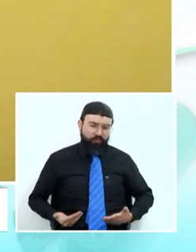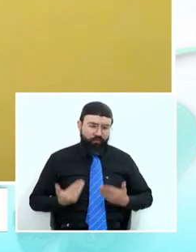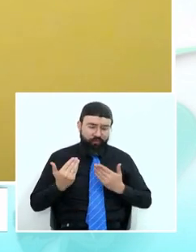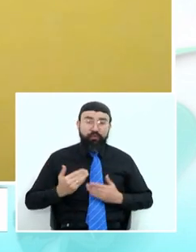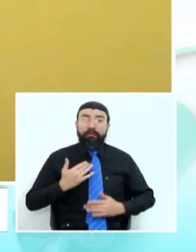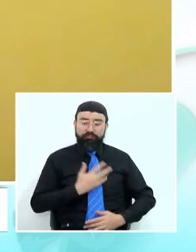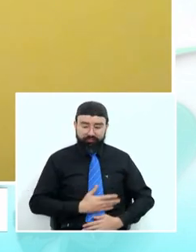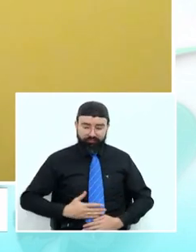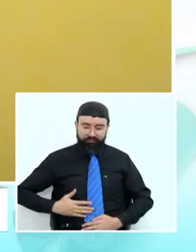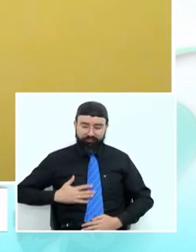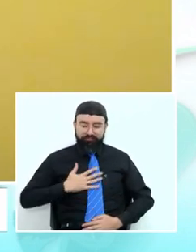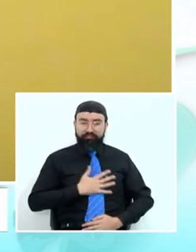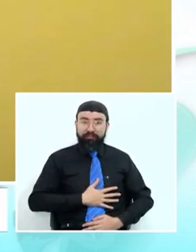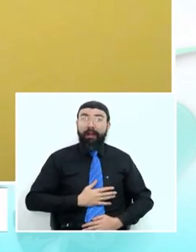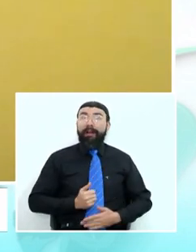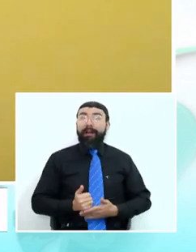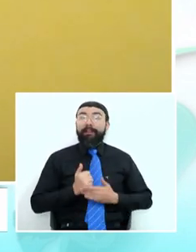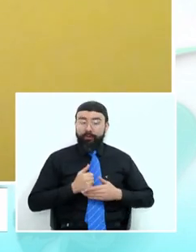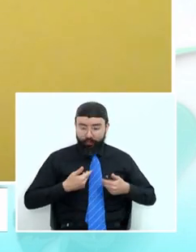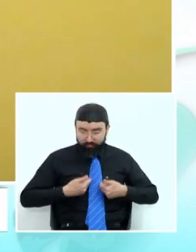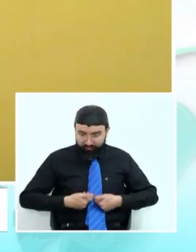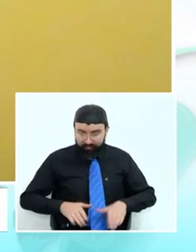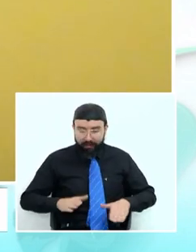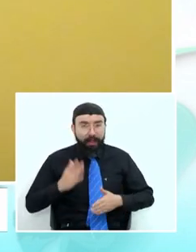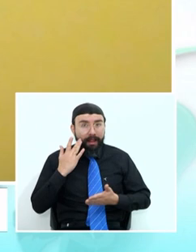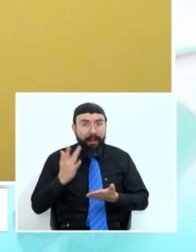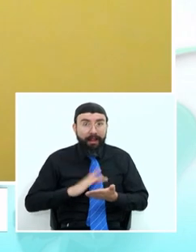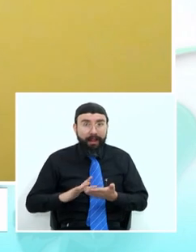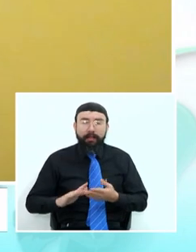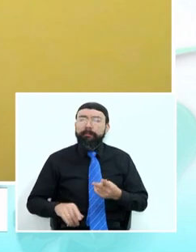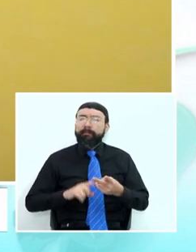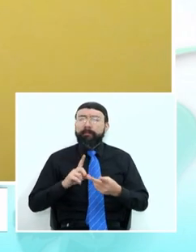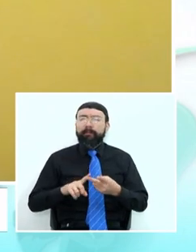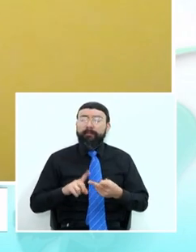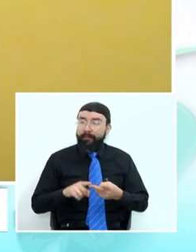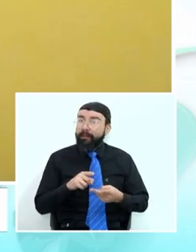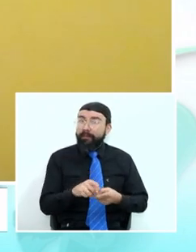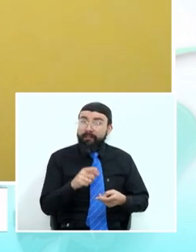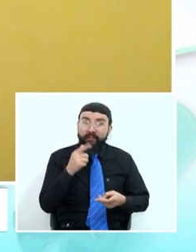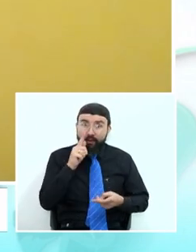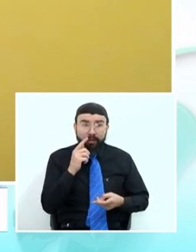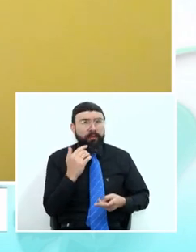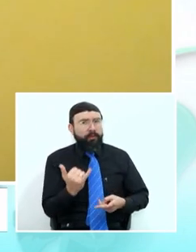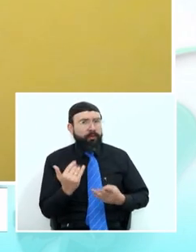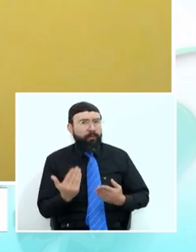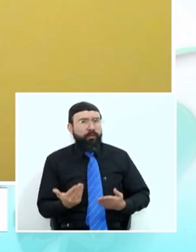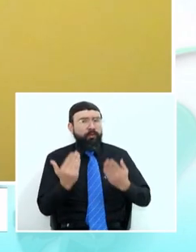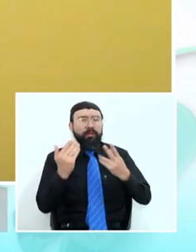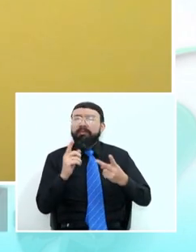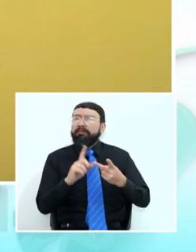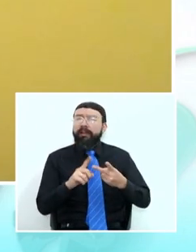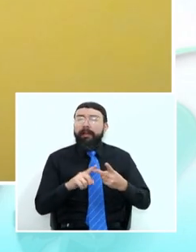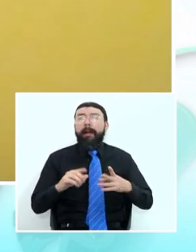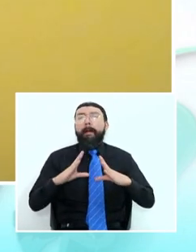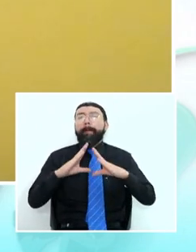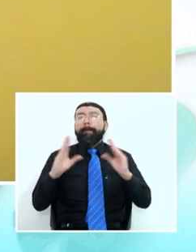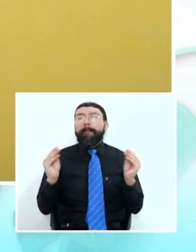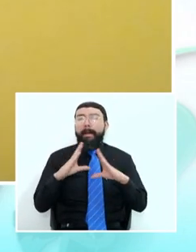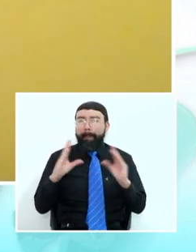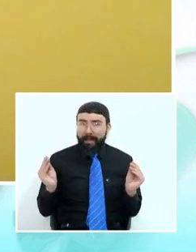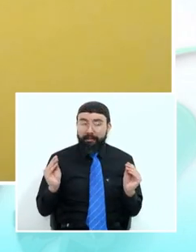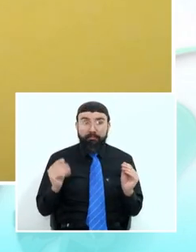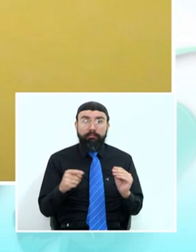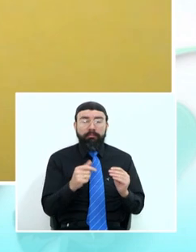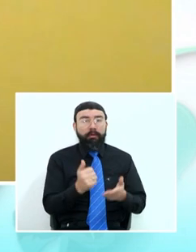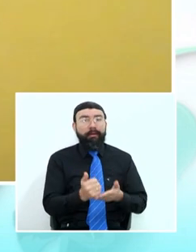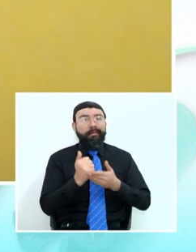digestivo. Y luego tenemos la otra fruta que es muy nuestra también, que es la papaya. En